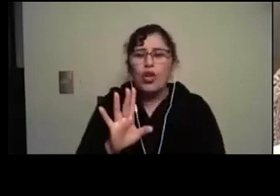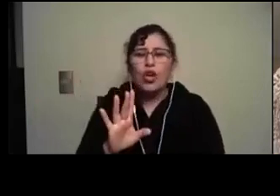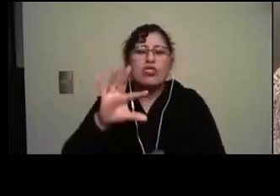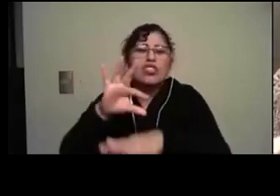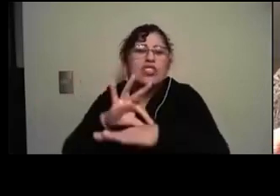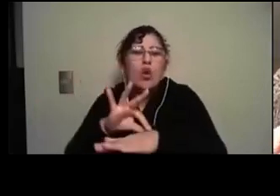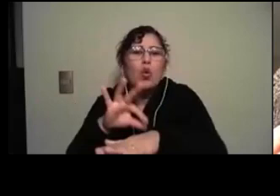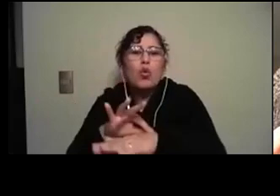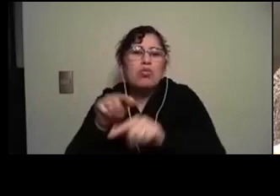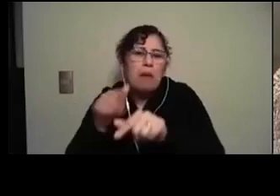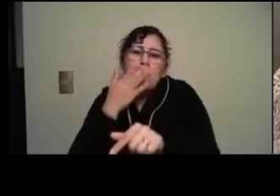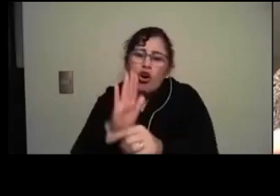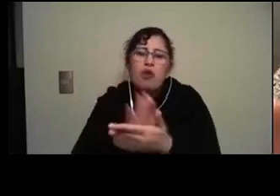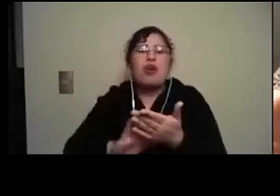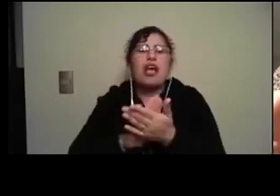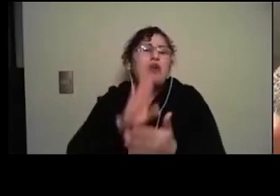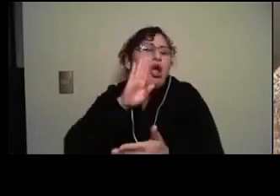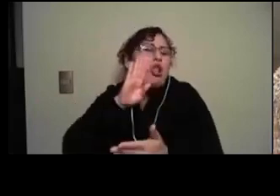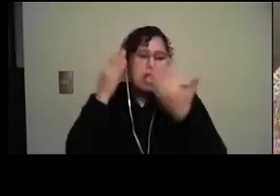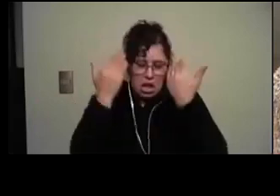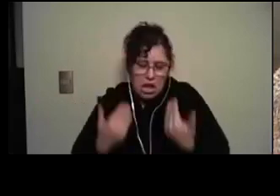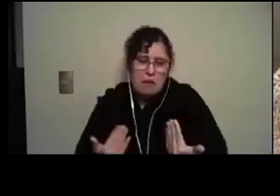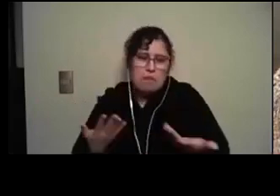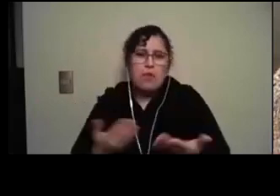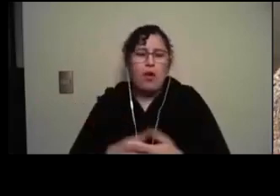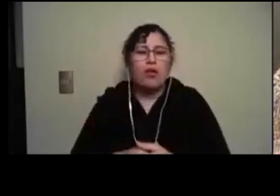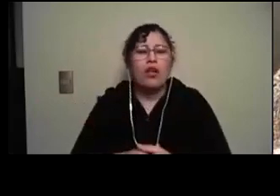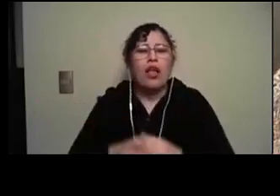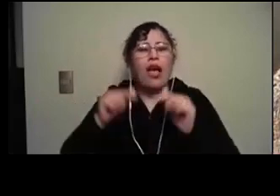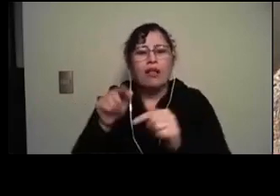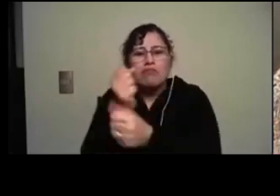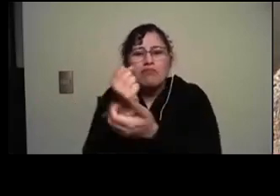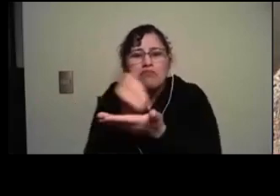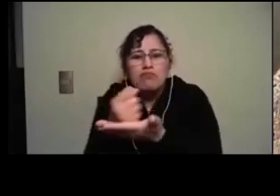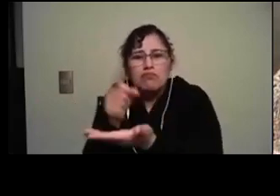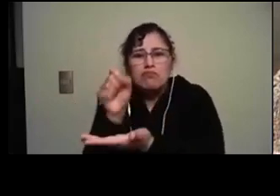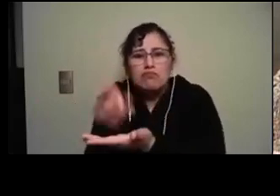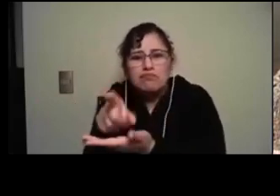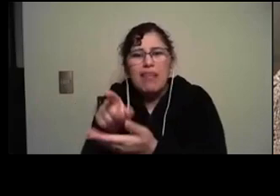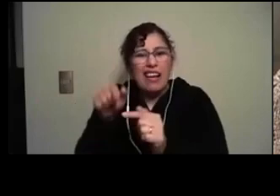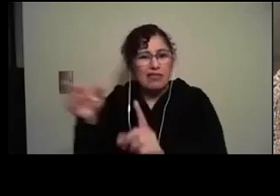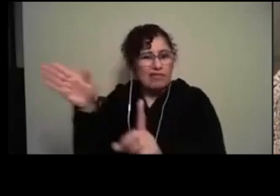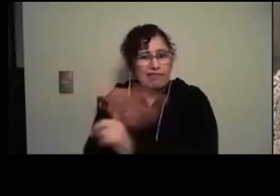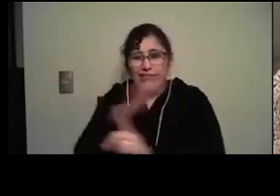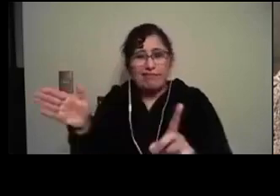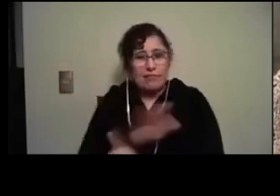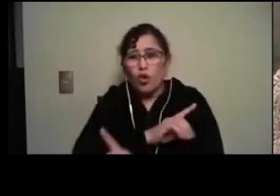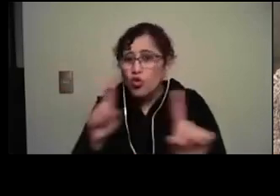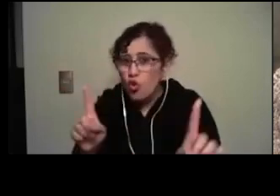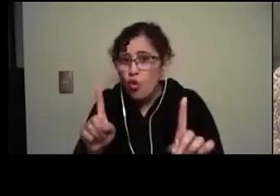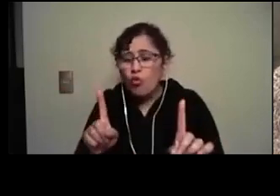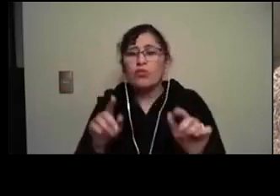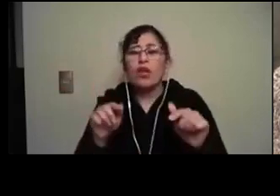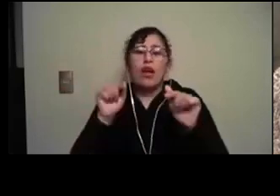estar aseado, que va a tener comida, que se le van a administrar sus medicamentos, que no lo van a golpear, que no lo van a maltratar como uno espera,